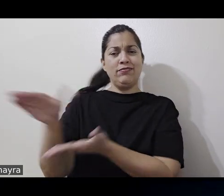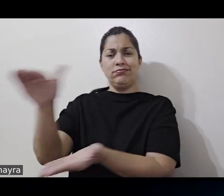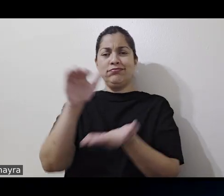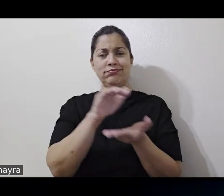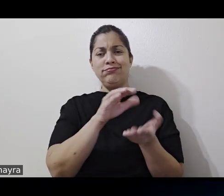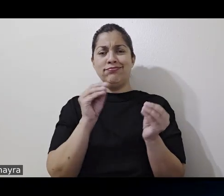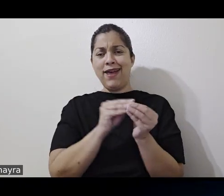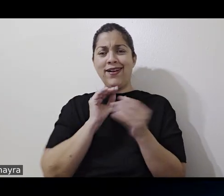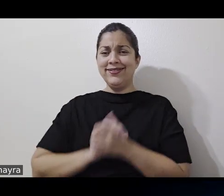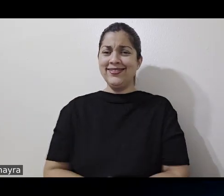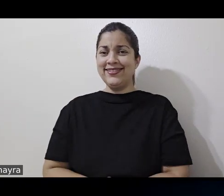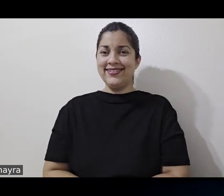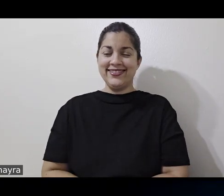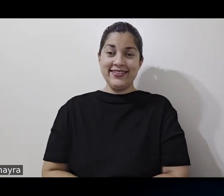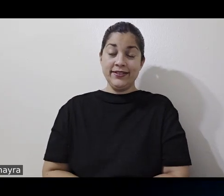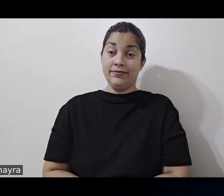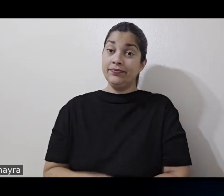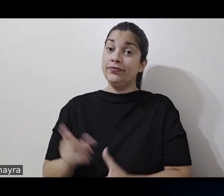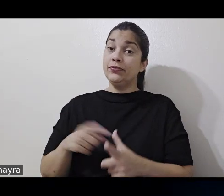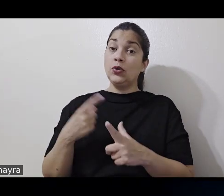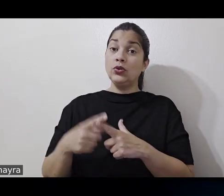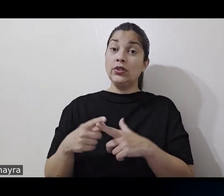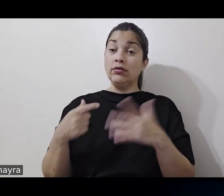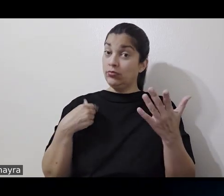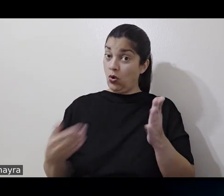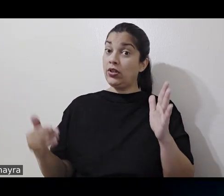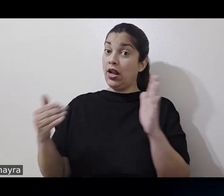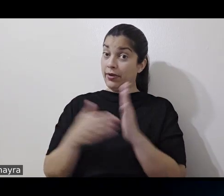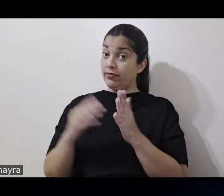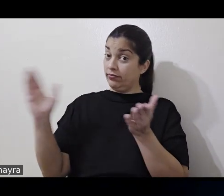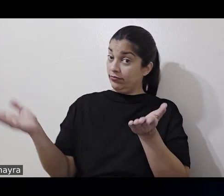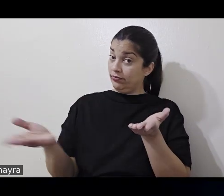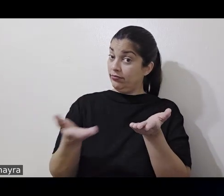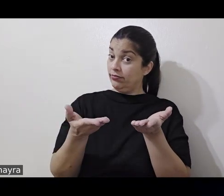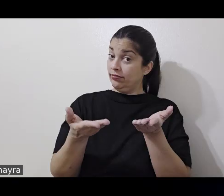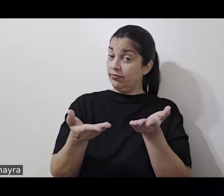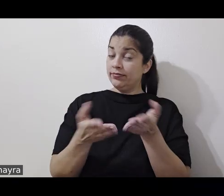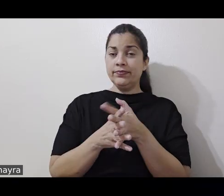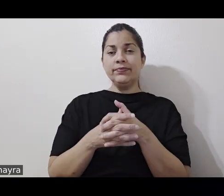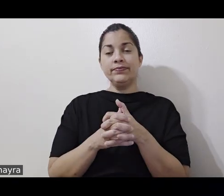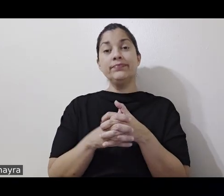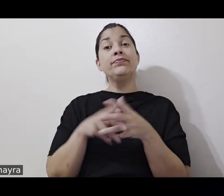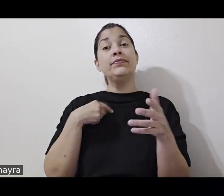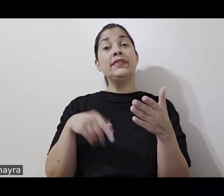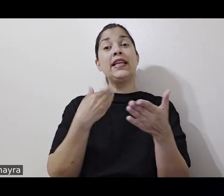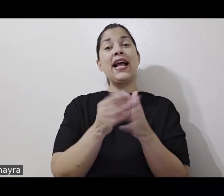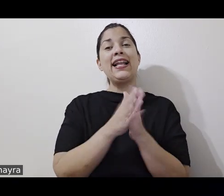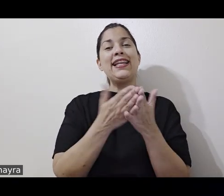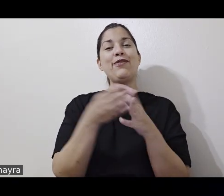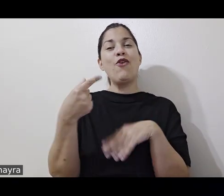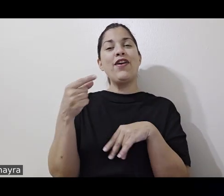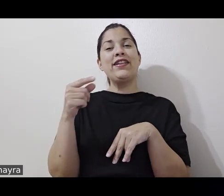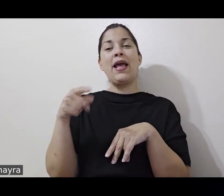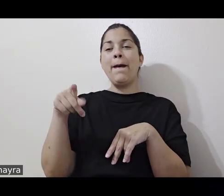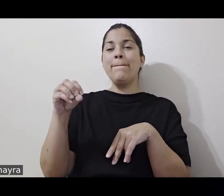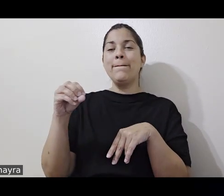Hay que pedirlo, porque imagínense. Y entonces, preséntalo de nuevo, Ravelo. Va a ver. Así. Mira, para cuando lleguen allí, el libro verde del